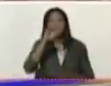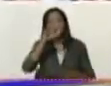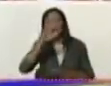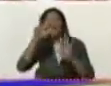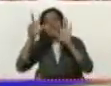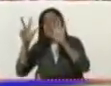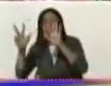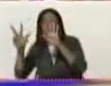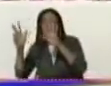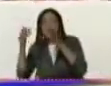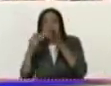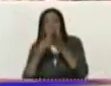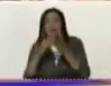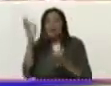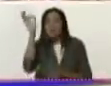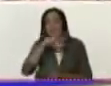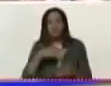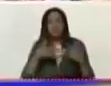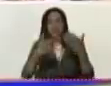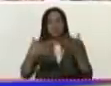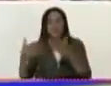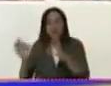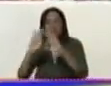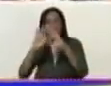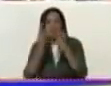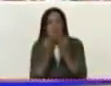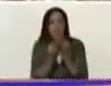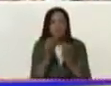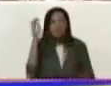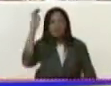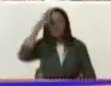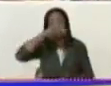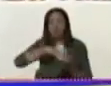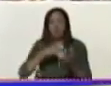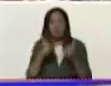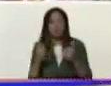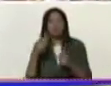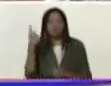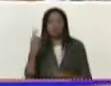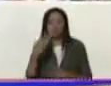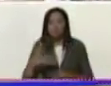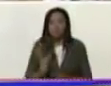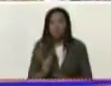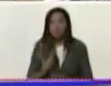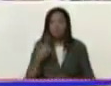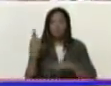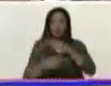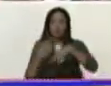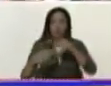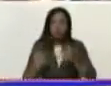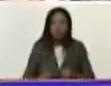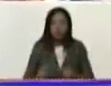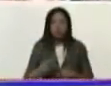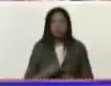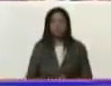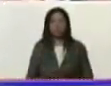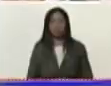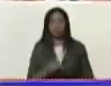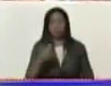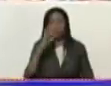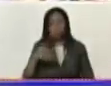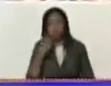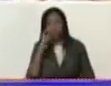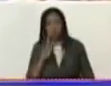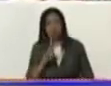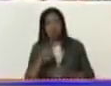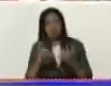499 mil perniles para las familias aragüeñas, solo posible en revolución. Aquí usted puede ver